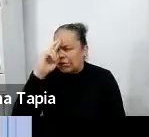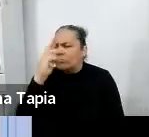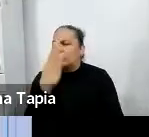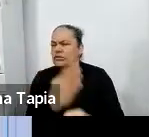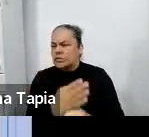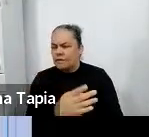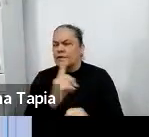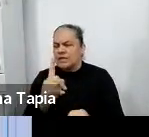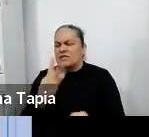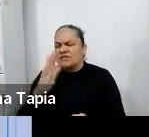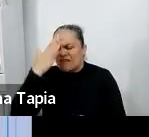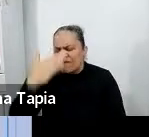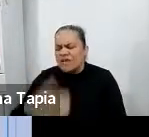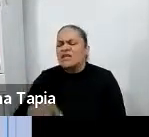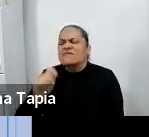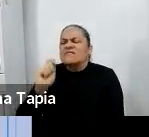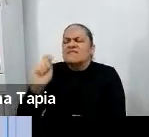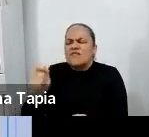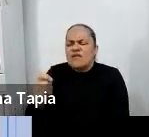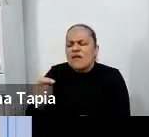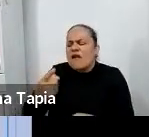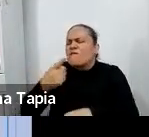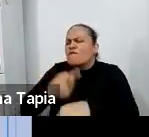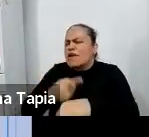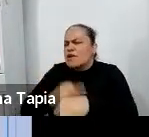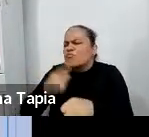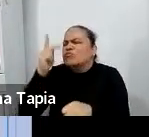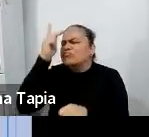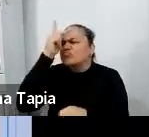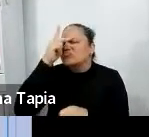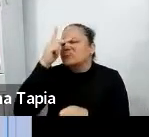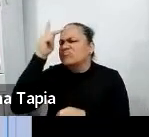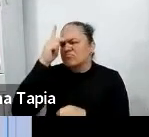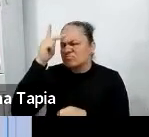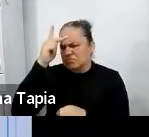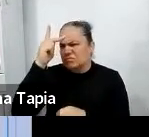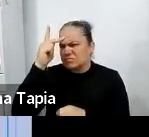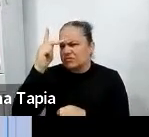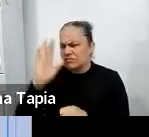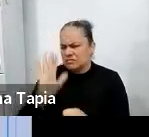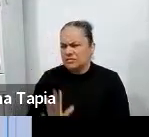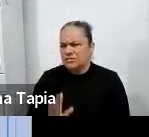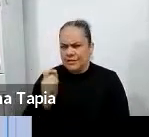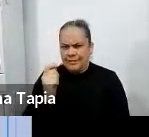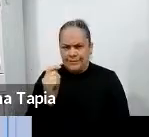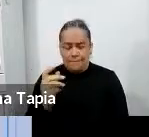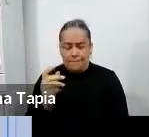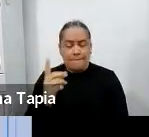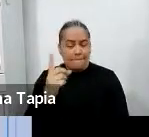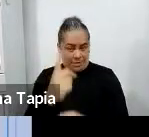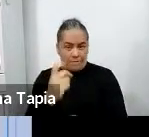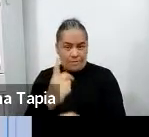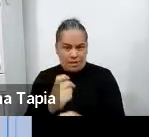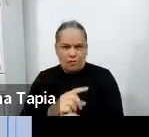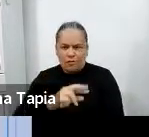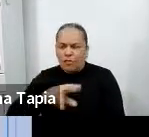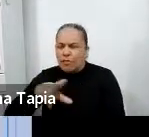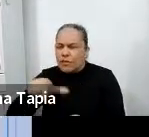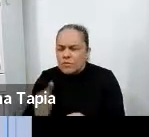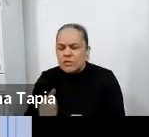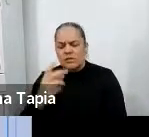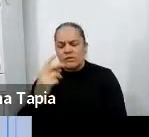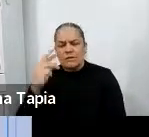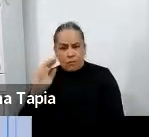dos primeros son como el pilar para determinar que un paciente puede ser responsable y puede tener